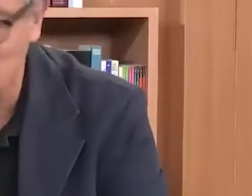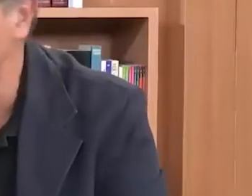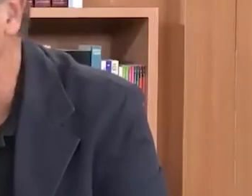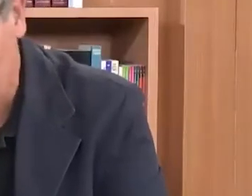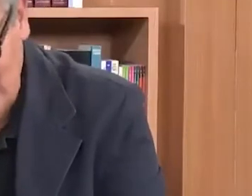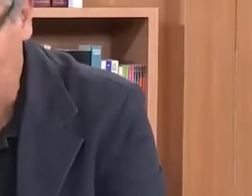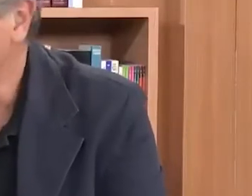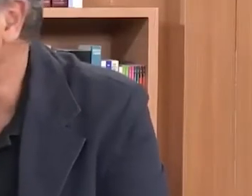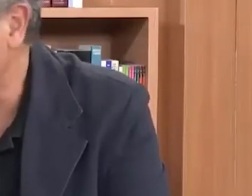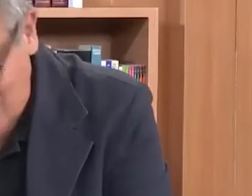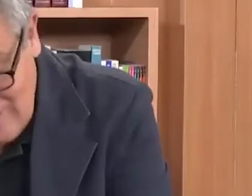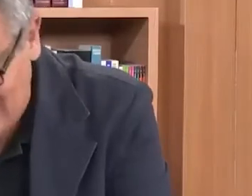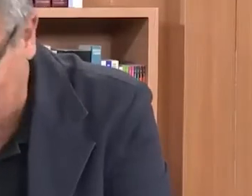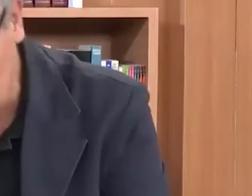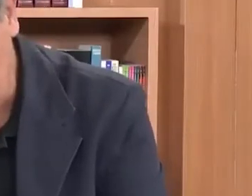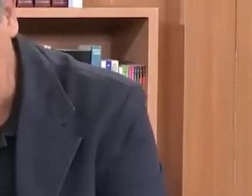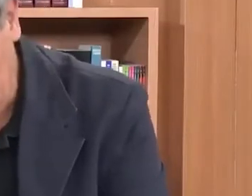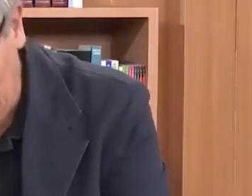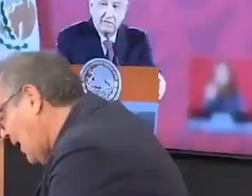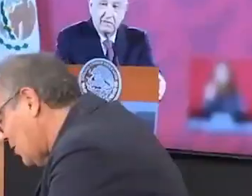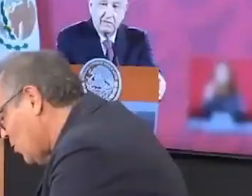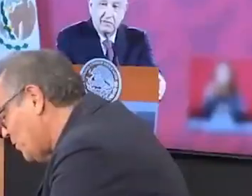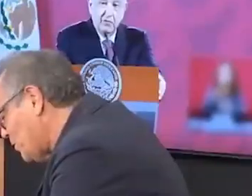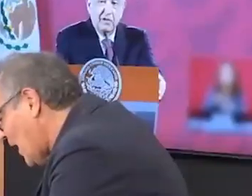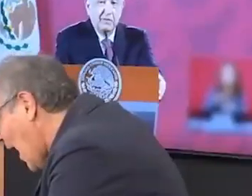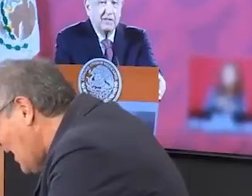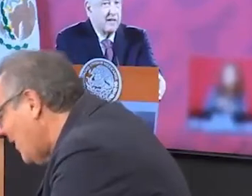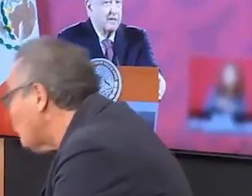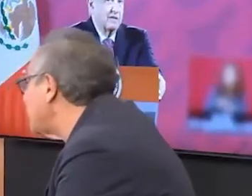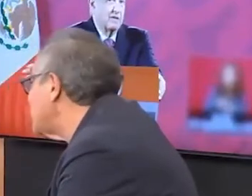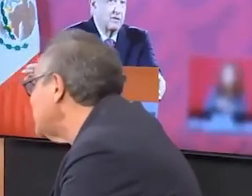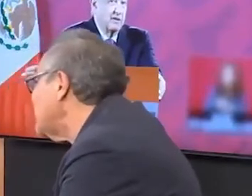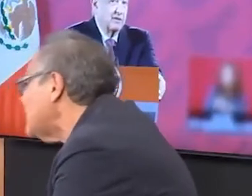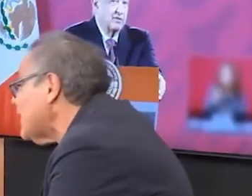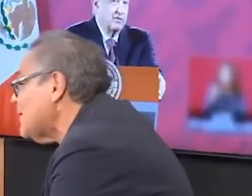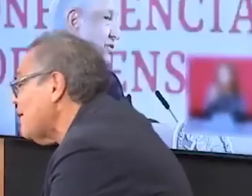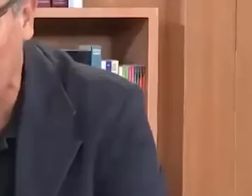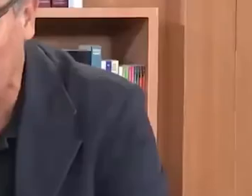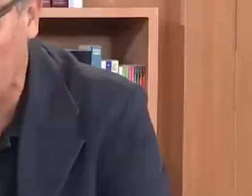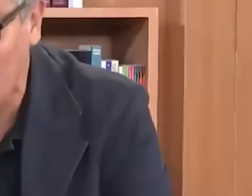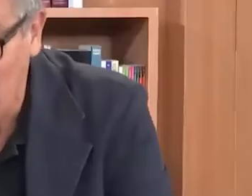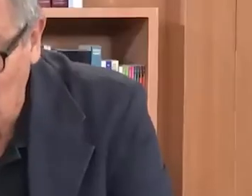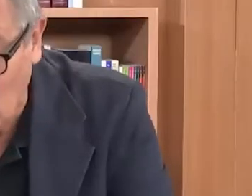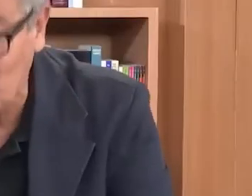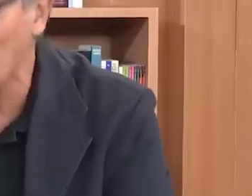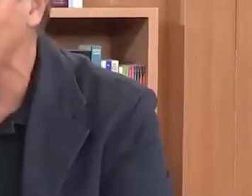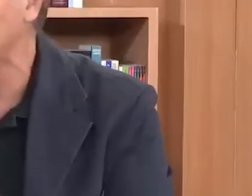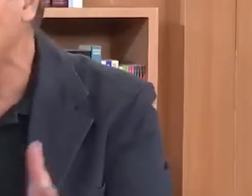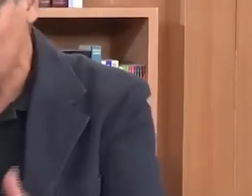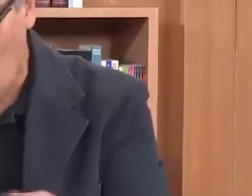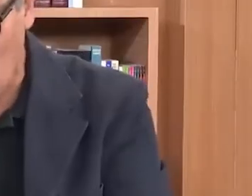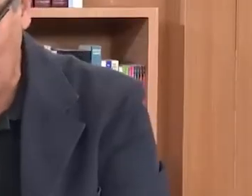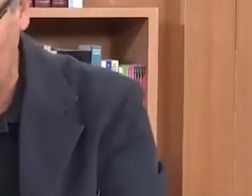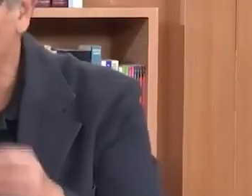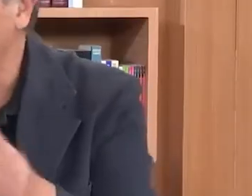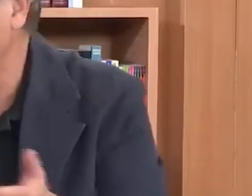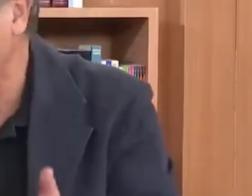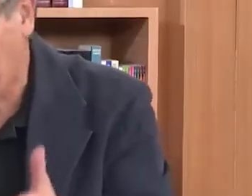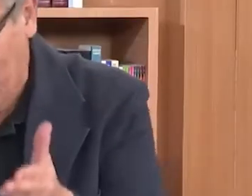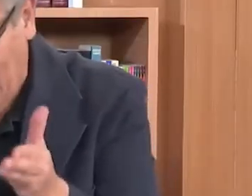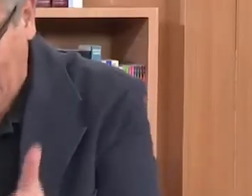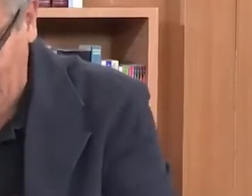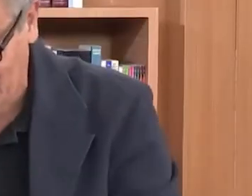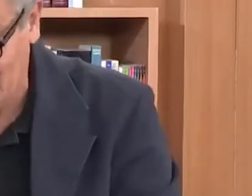este presupuesto pues son el derecho a la salud, el derecho a la educación, y se trata de generar con todas estas obras